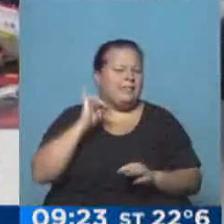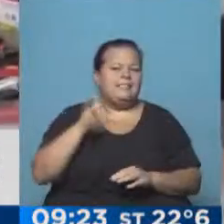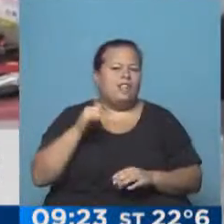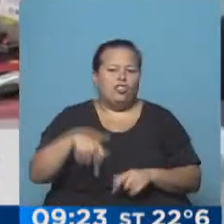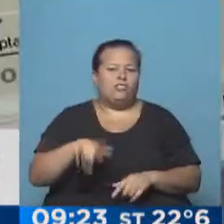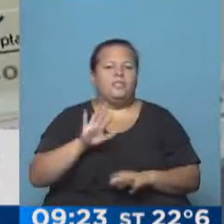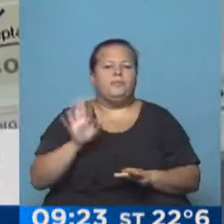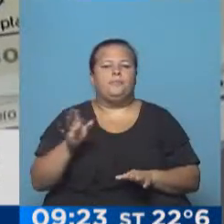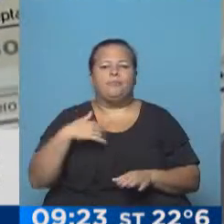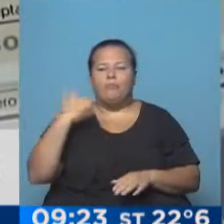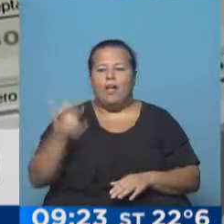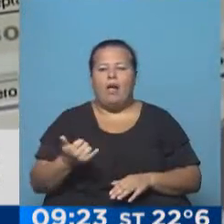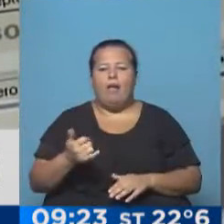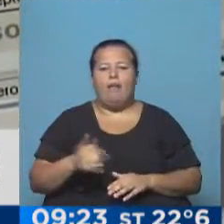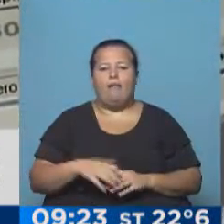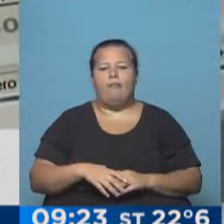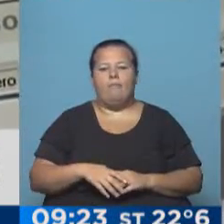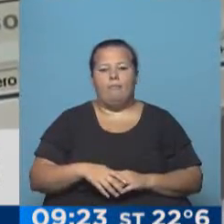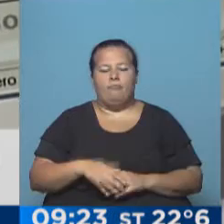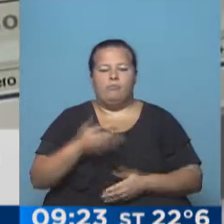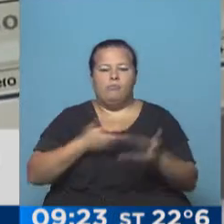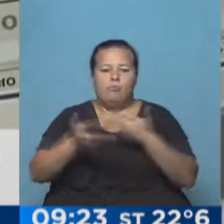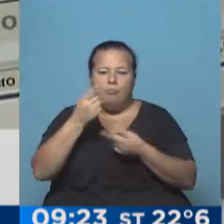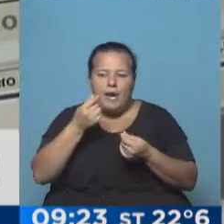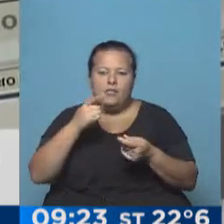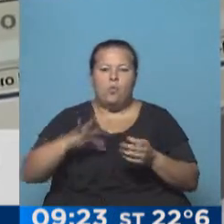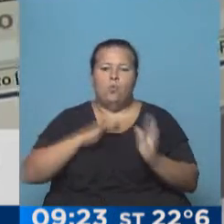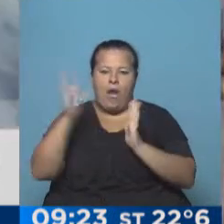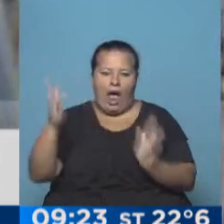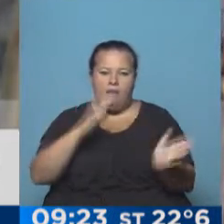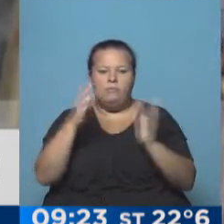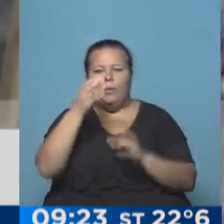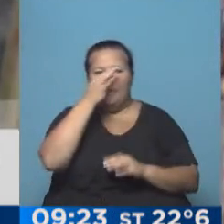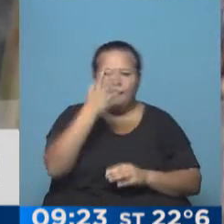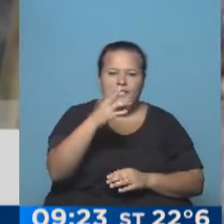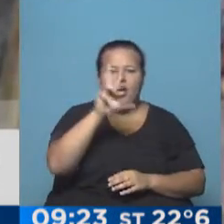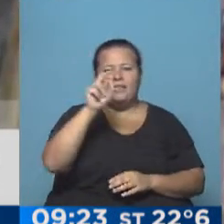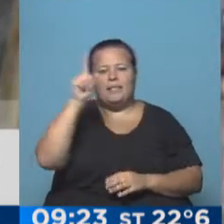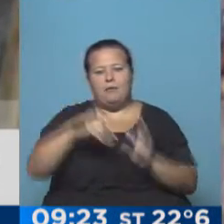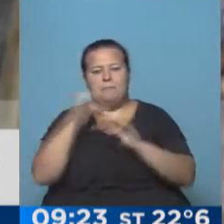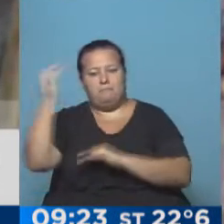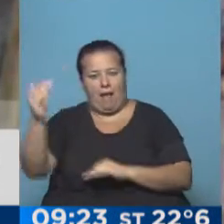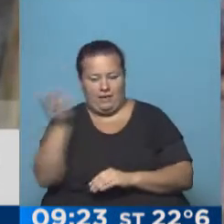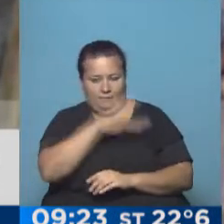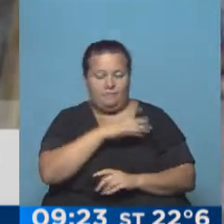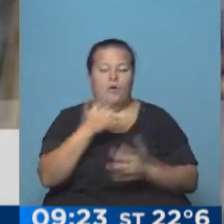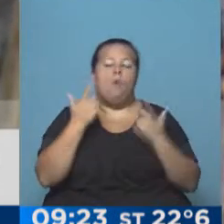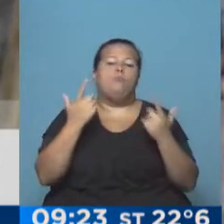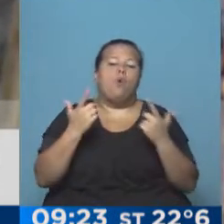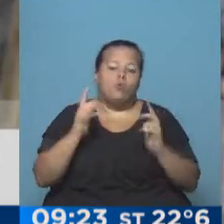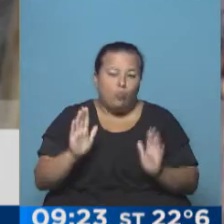Indiscutiblemente tenemos un intercambio de precios interanual que oscila entre un 25 y 30%.